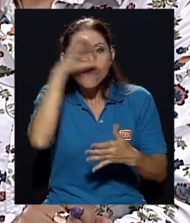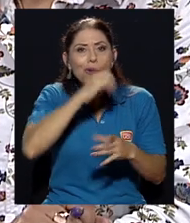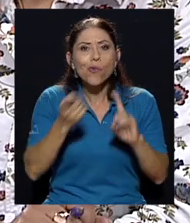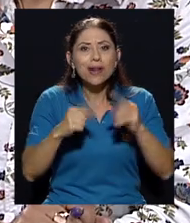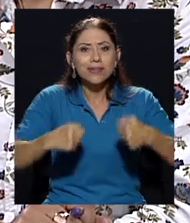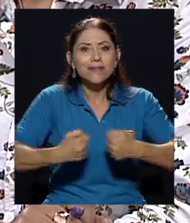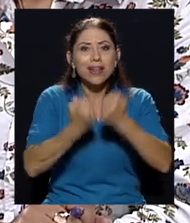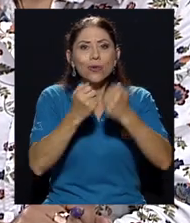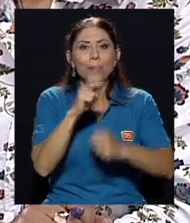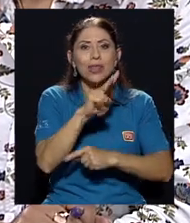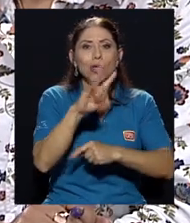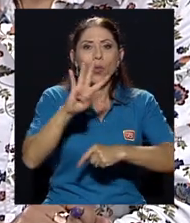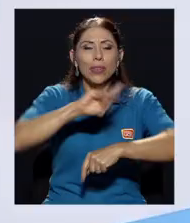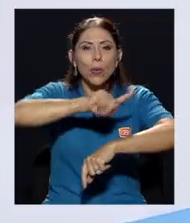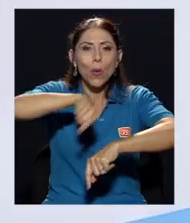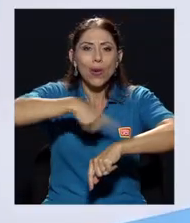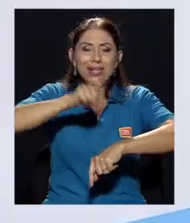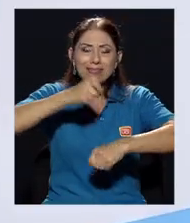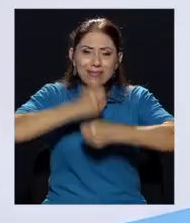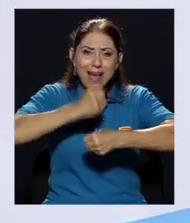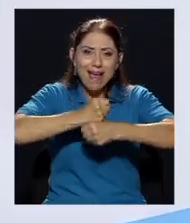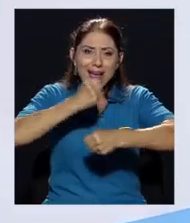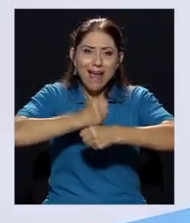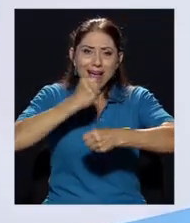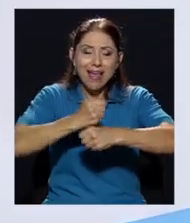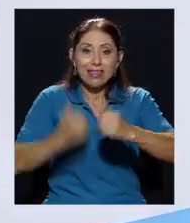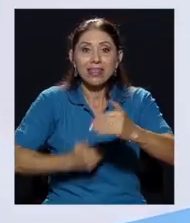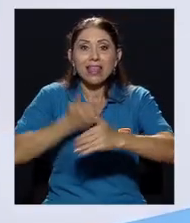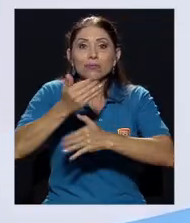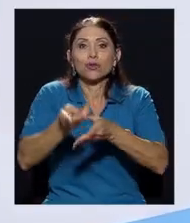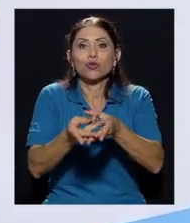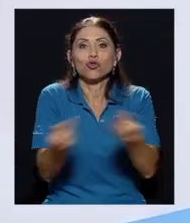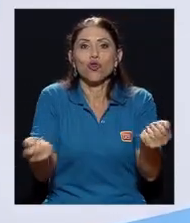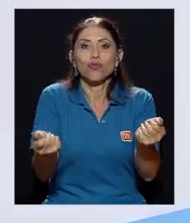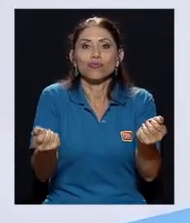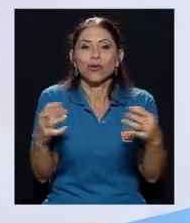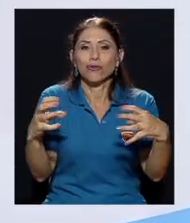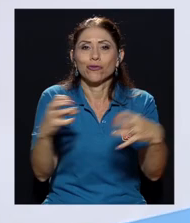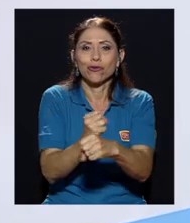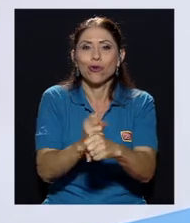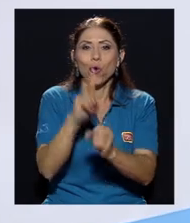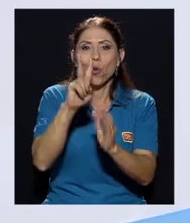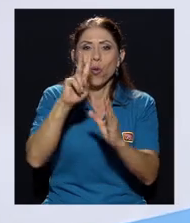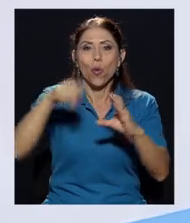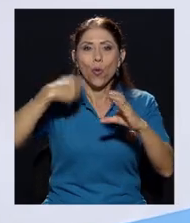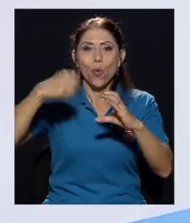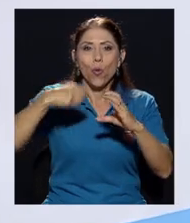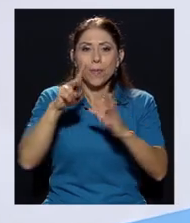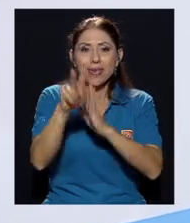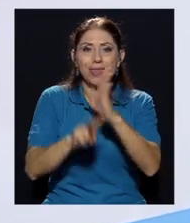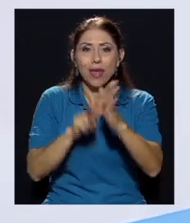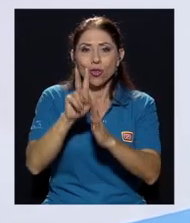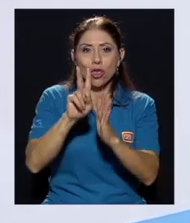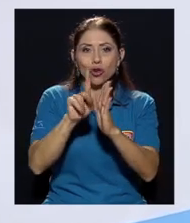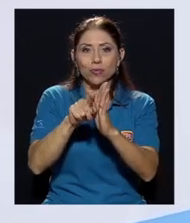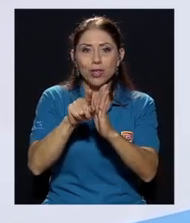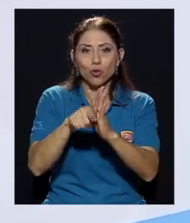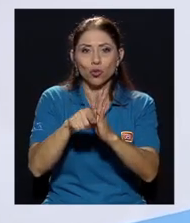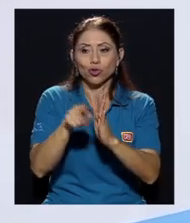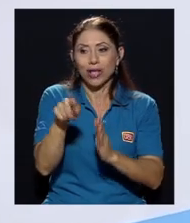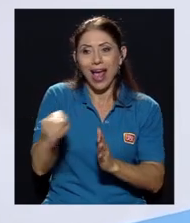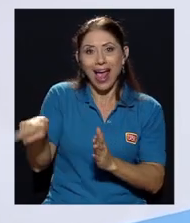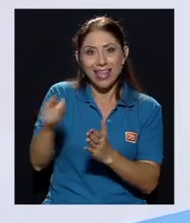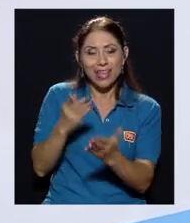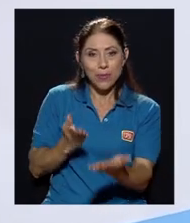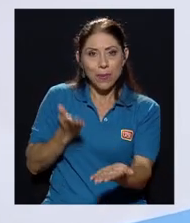en conjunto para proponer una solución que se traduce en un vídeo de dos minutos que es donde ellos le van a proponer al jurado evaluador cuál es